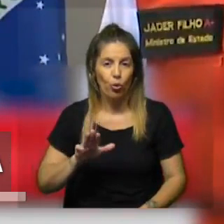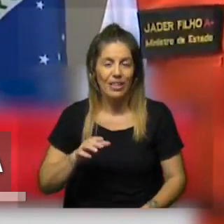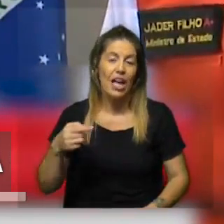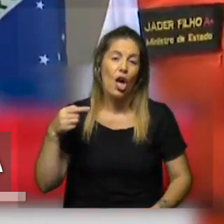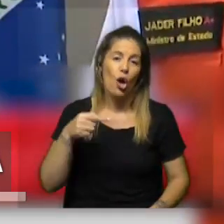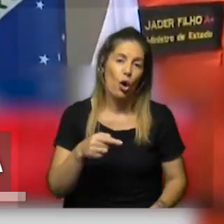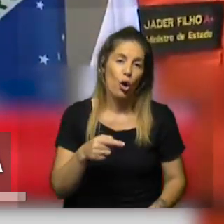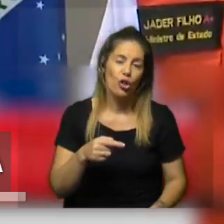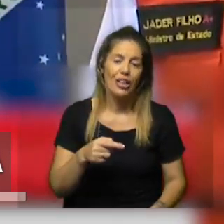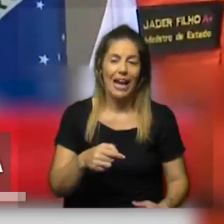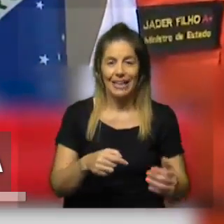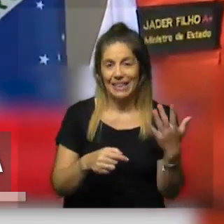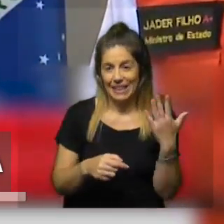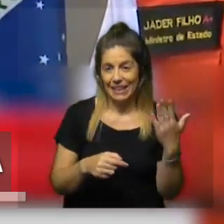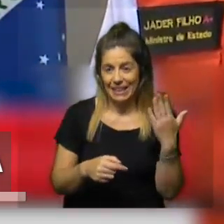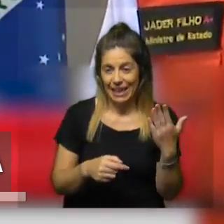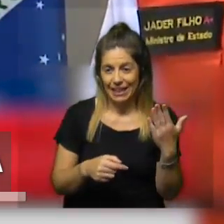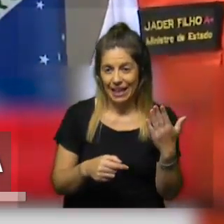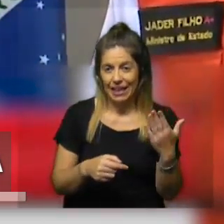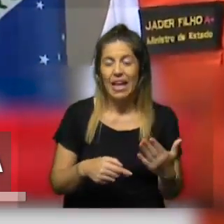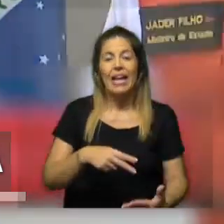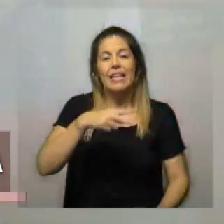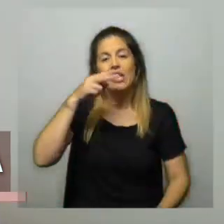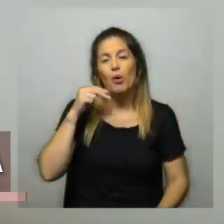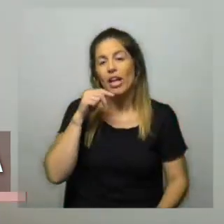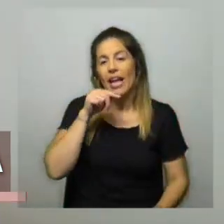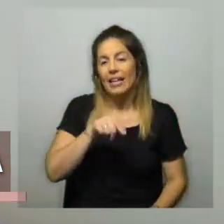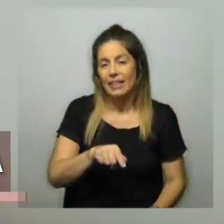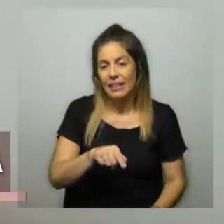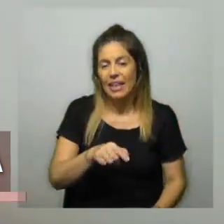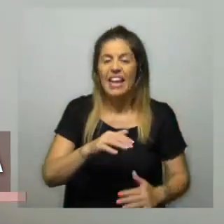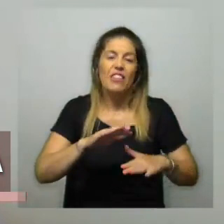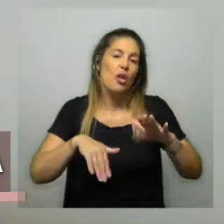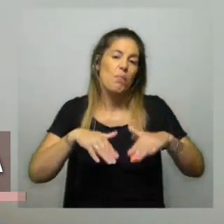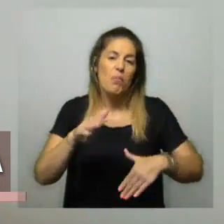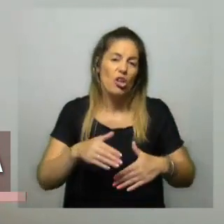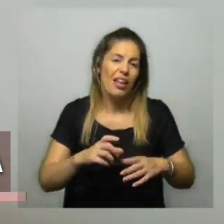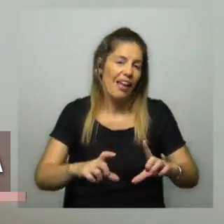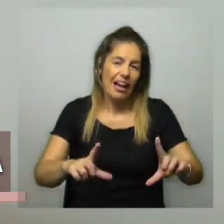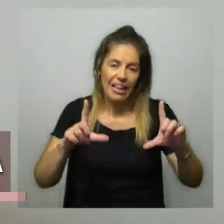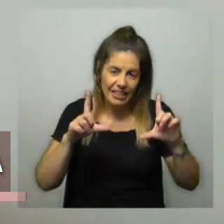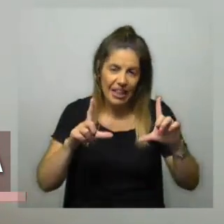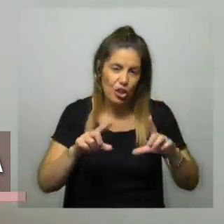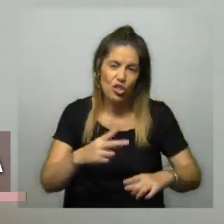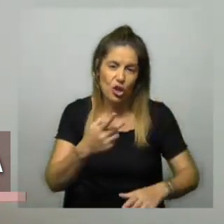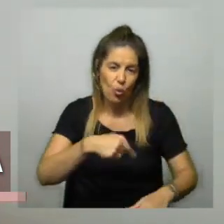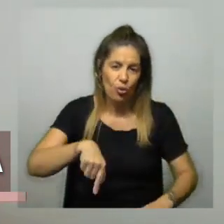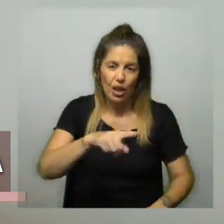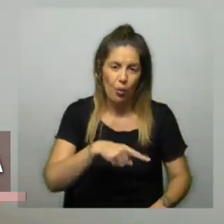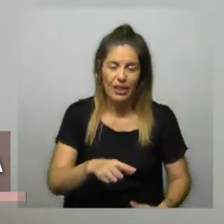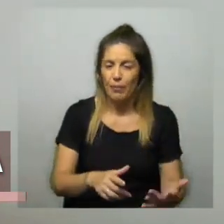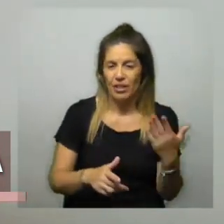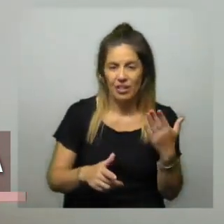es antiizquierda, y se portará de esa manera independiente del candidato que vaya a segunda vuelta, pero que sea de